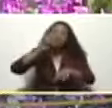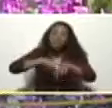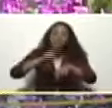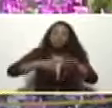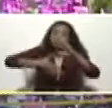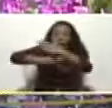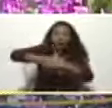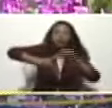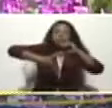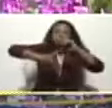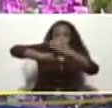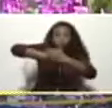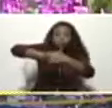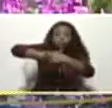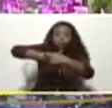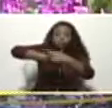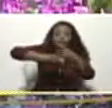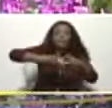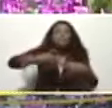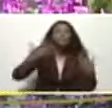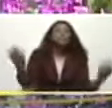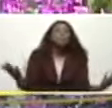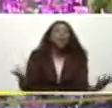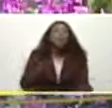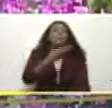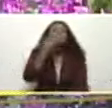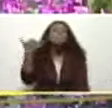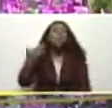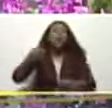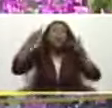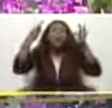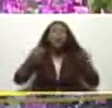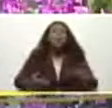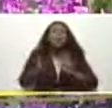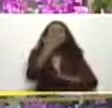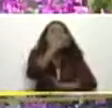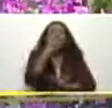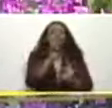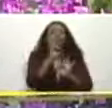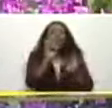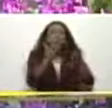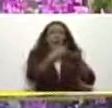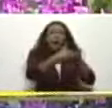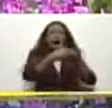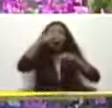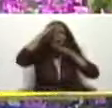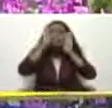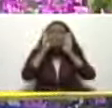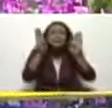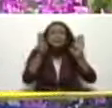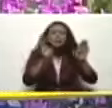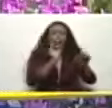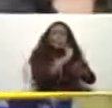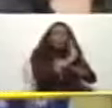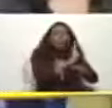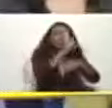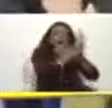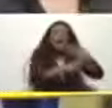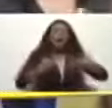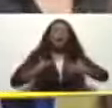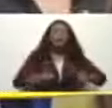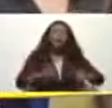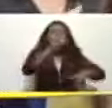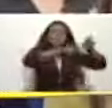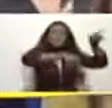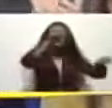fuimos. El epicentro del mejor formato, de la mejor fórmula para preservar la vida y la salud de